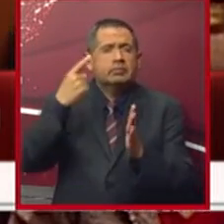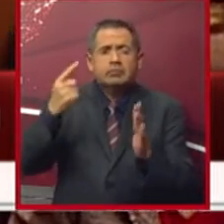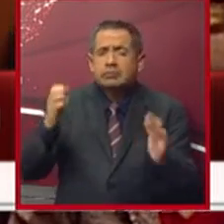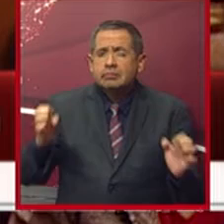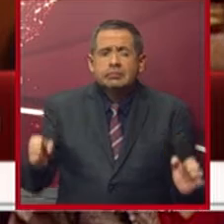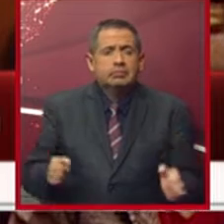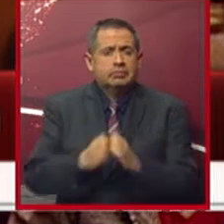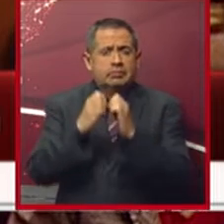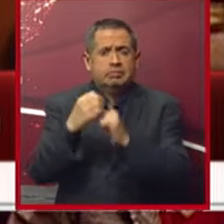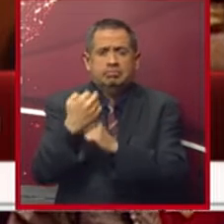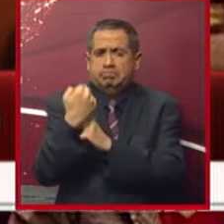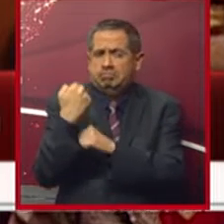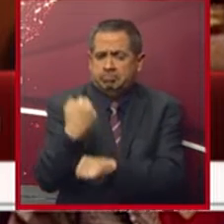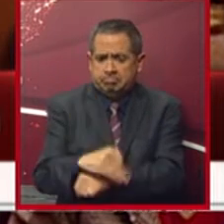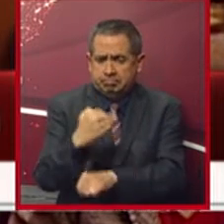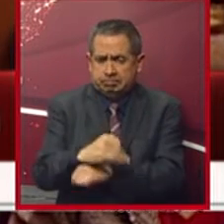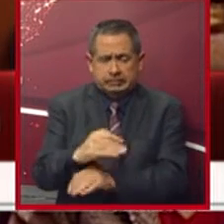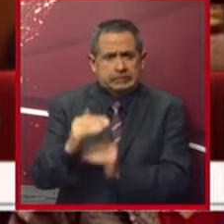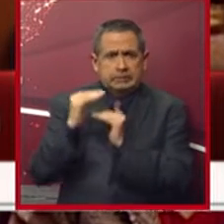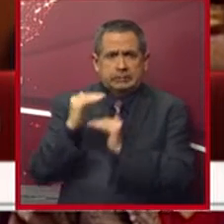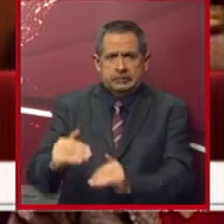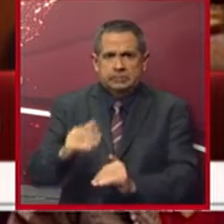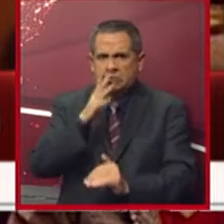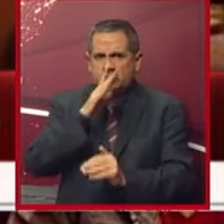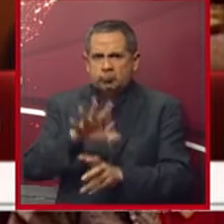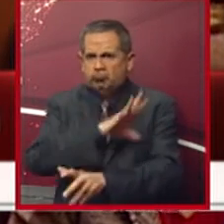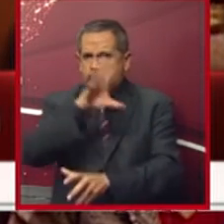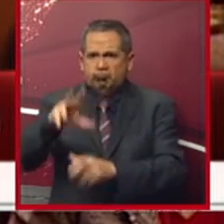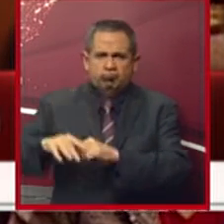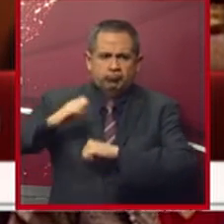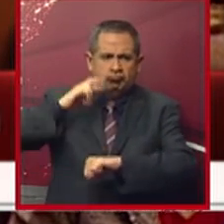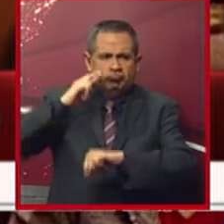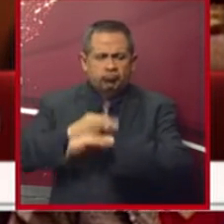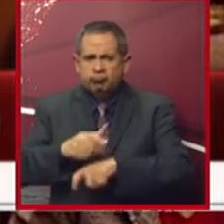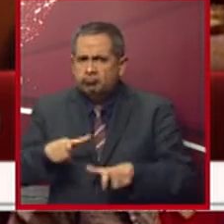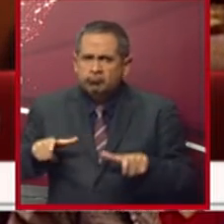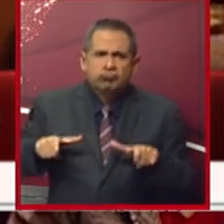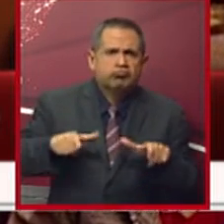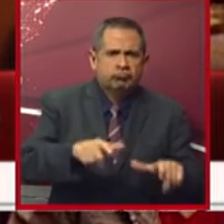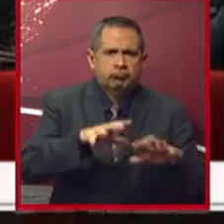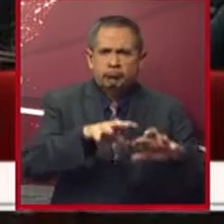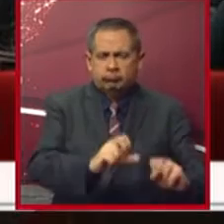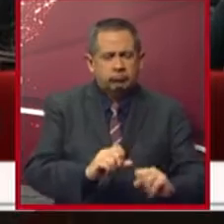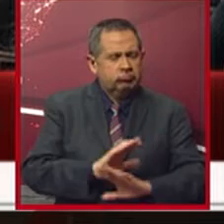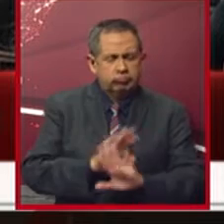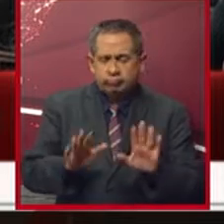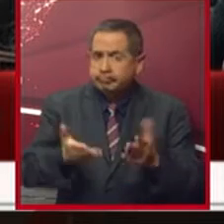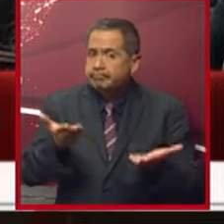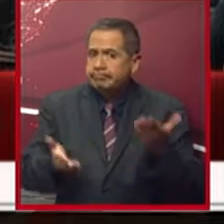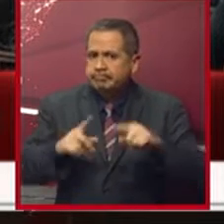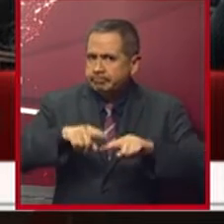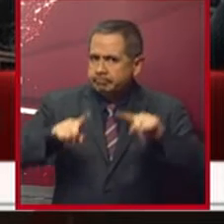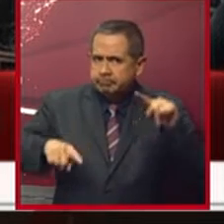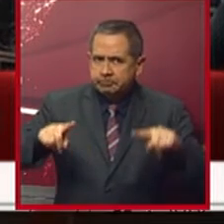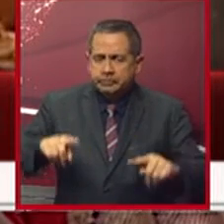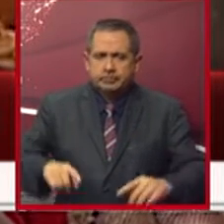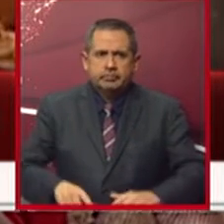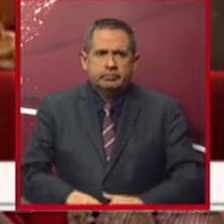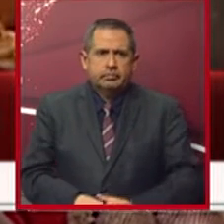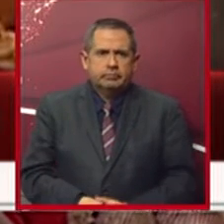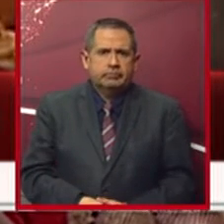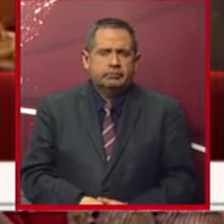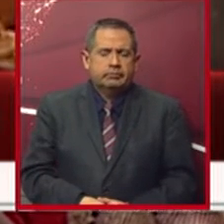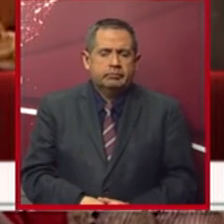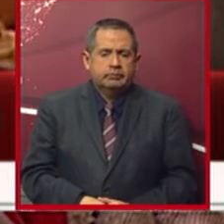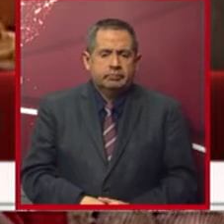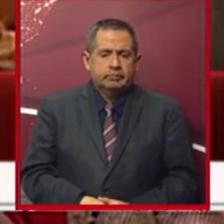extraordinaria, temporal y restringida a lo estrictamente necesario en las circunstancias que el caso amerita.